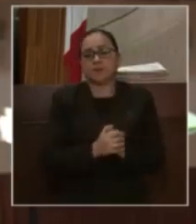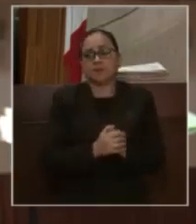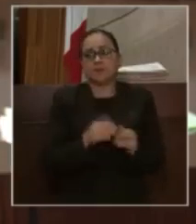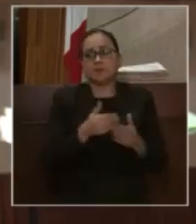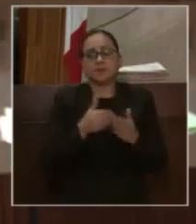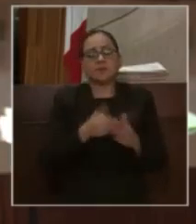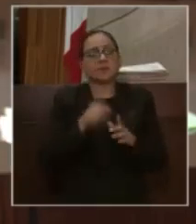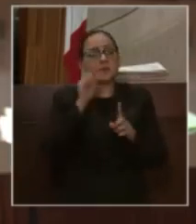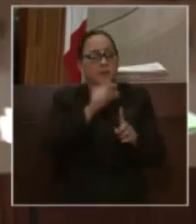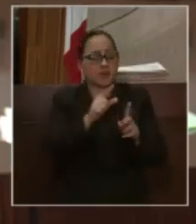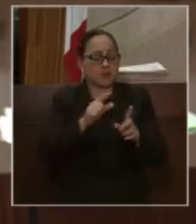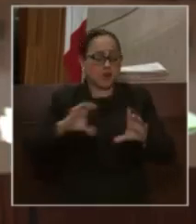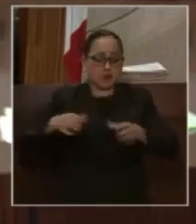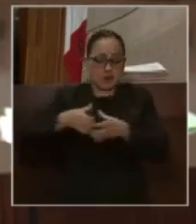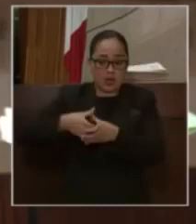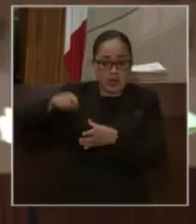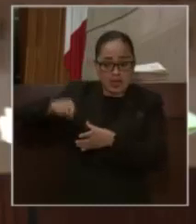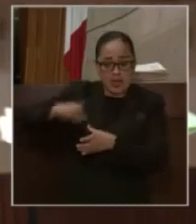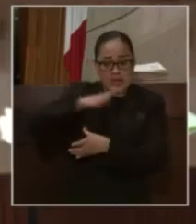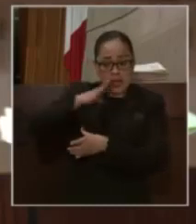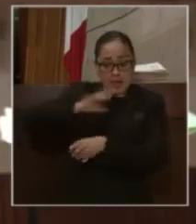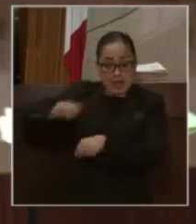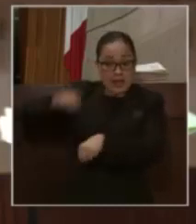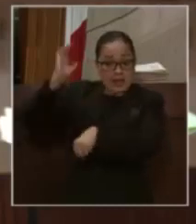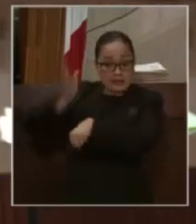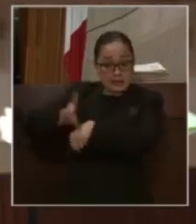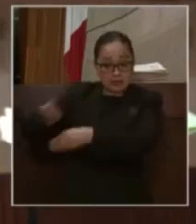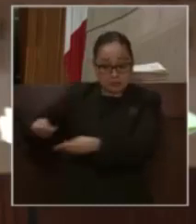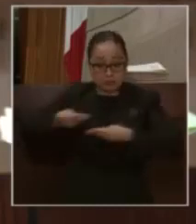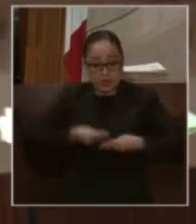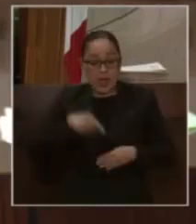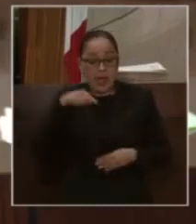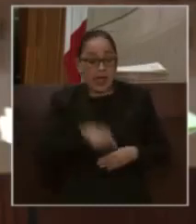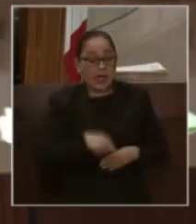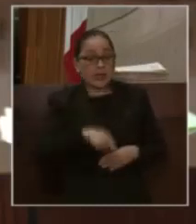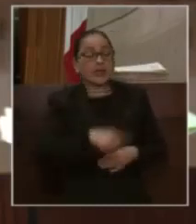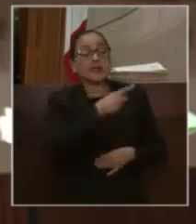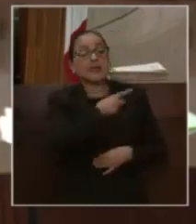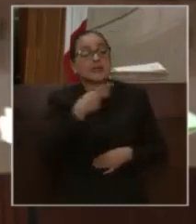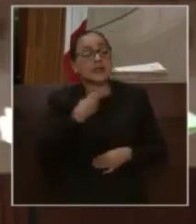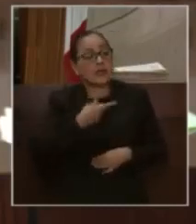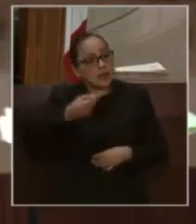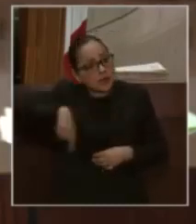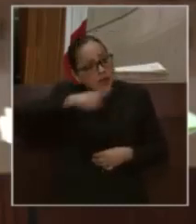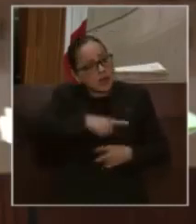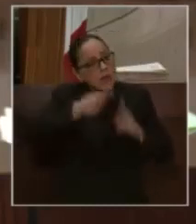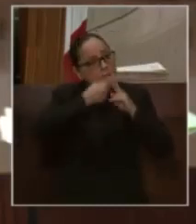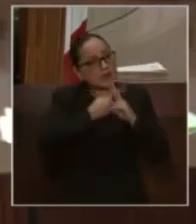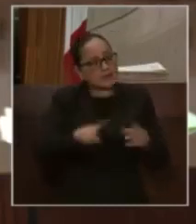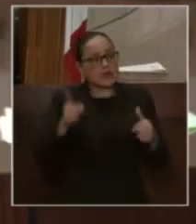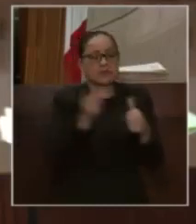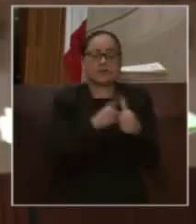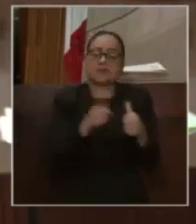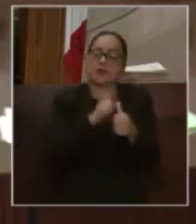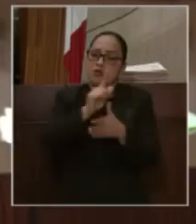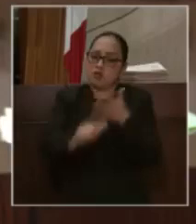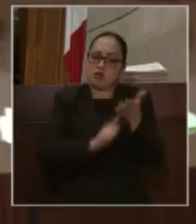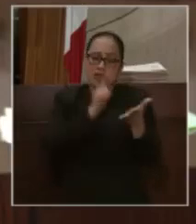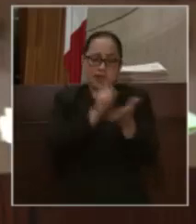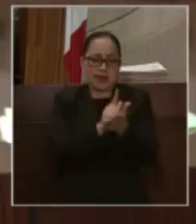el sujeto sancionado con este tribunal, pues nosotros tenemos que correr los principios del